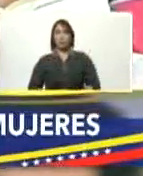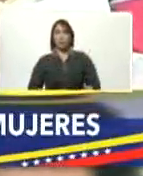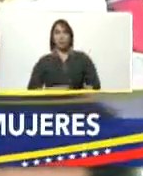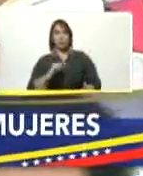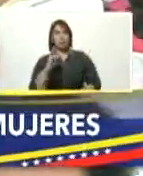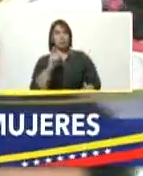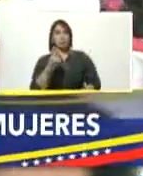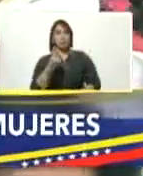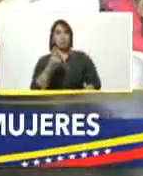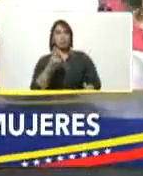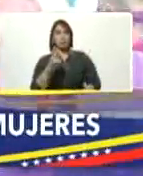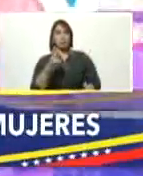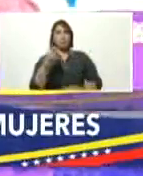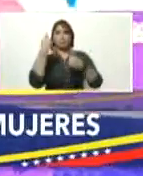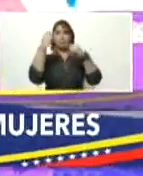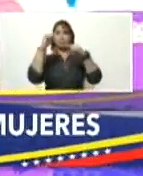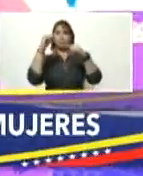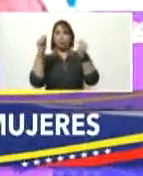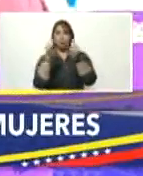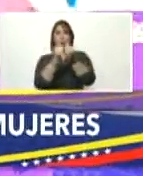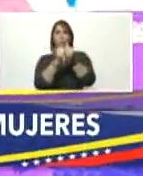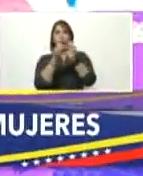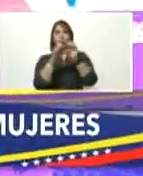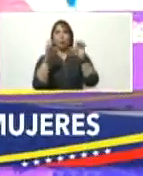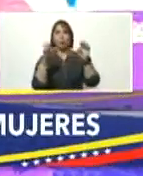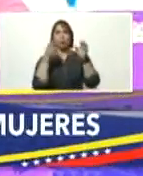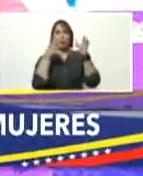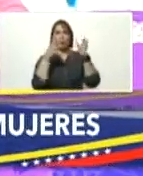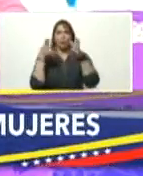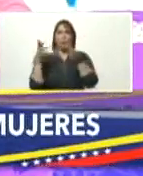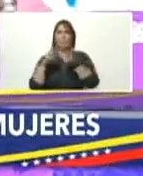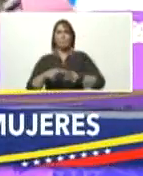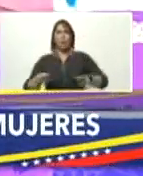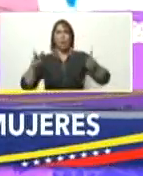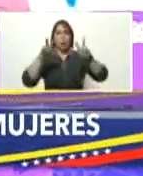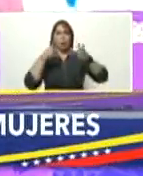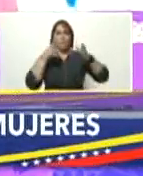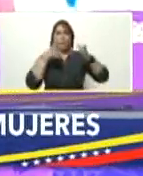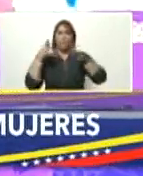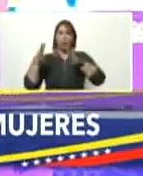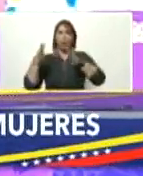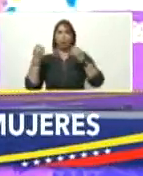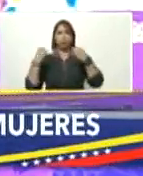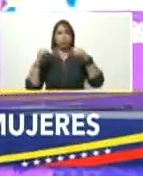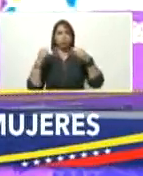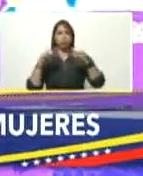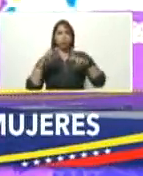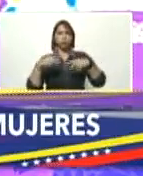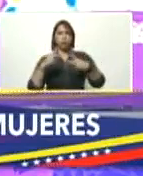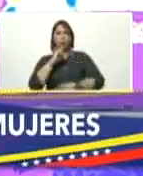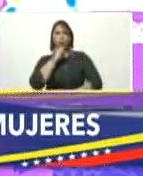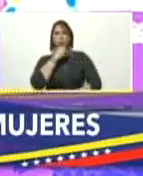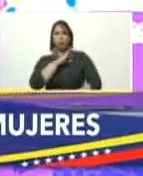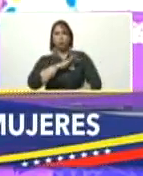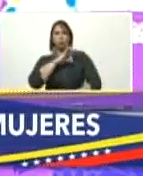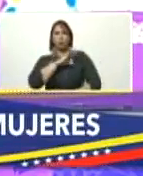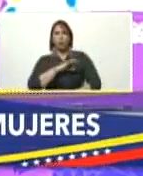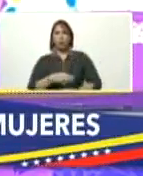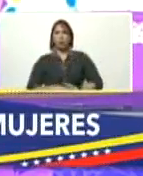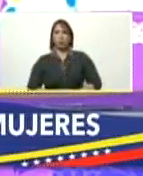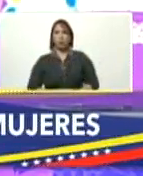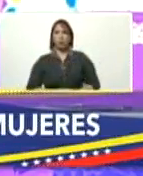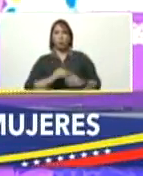y fundamental lugar con educación, con valores, con la práctica de nuevos códigos sociales en